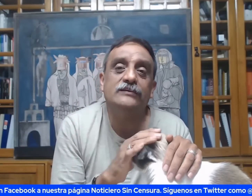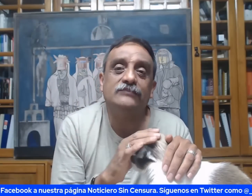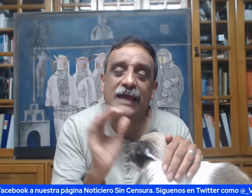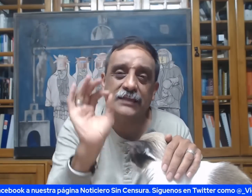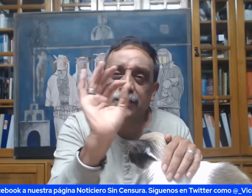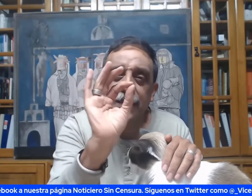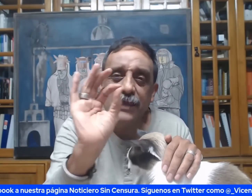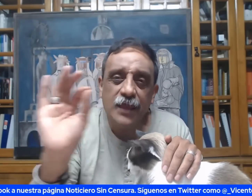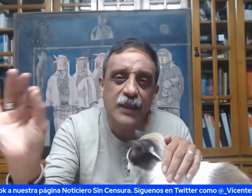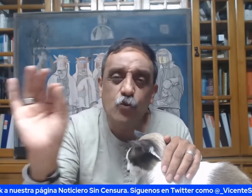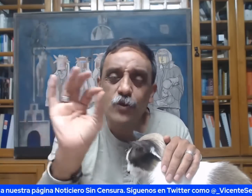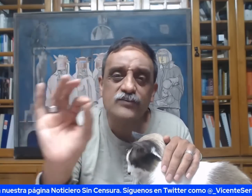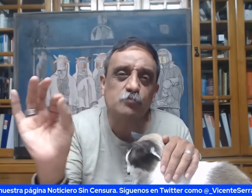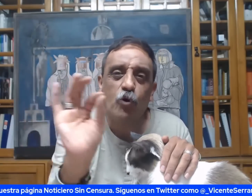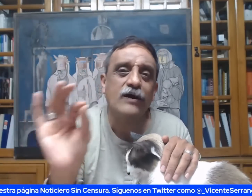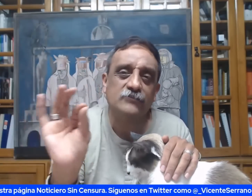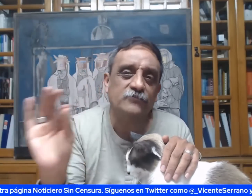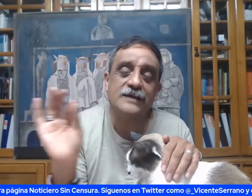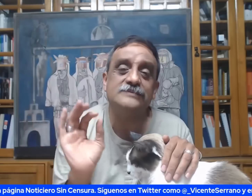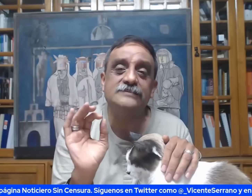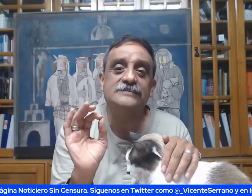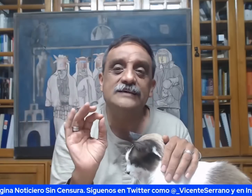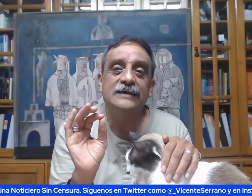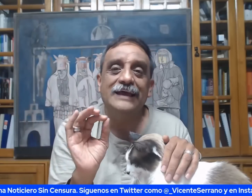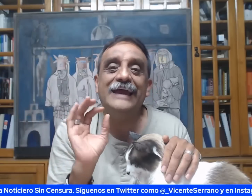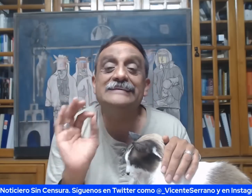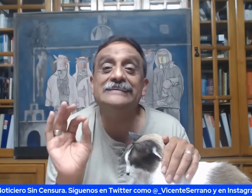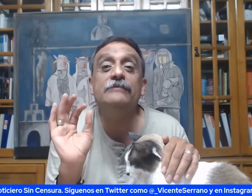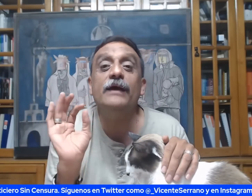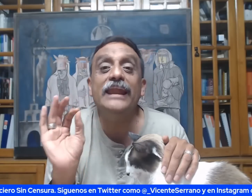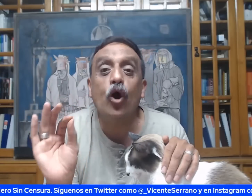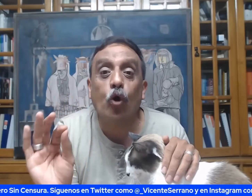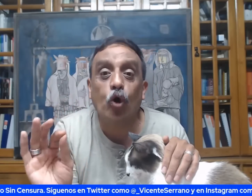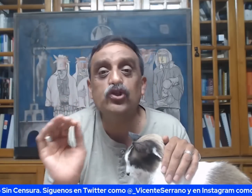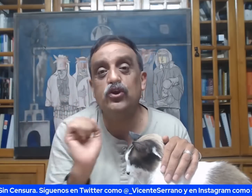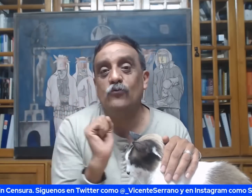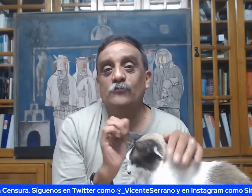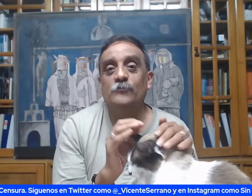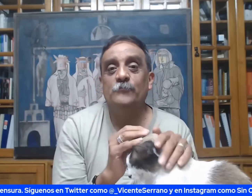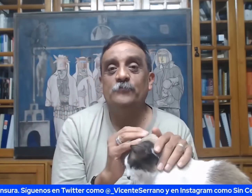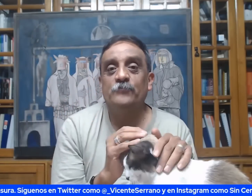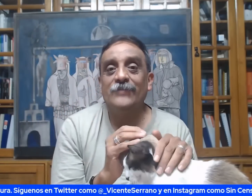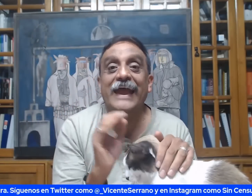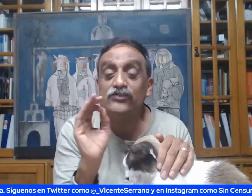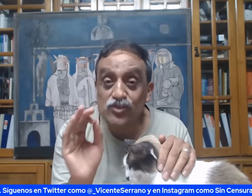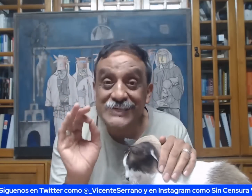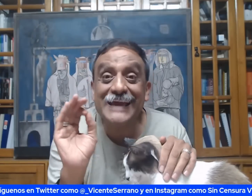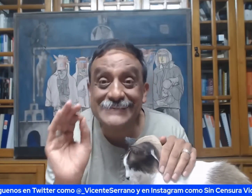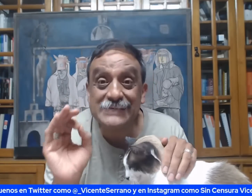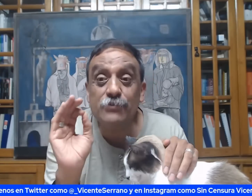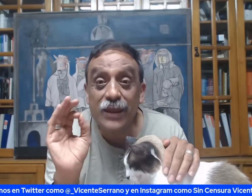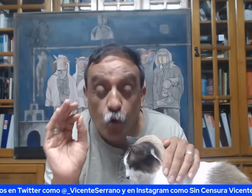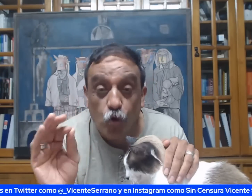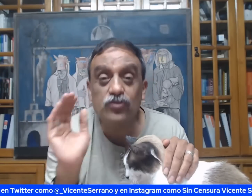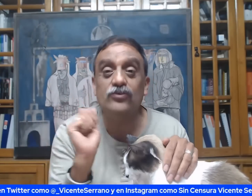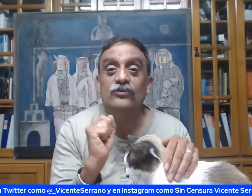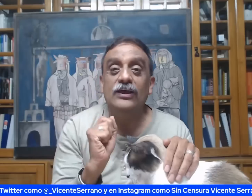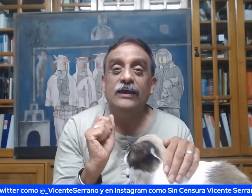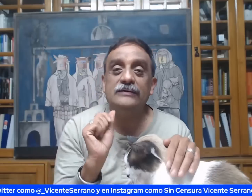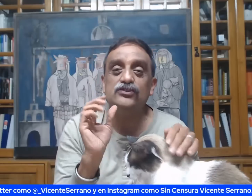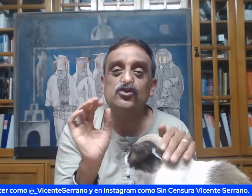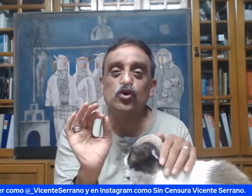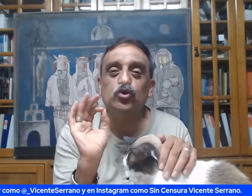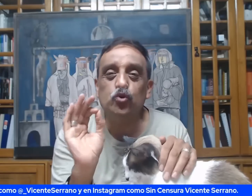de twitters, en unas pocas frases, exhiben odio. Eso sí exhiben